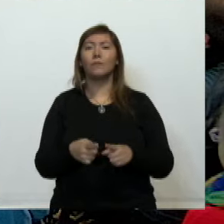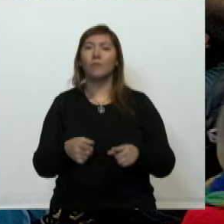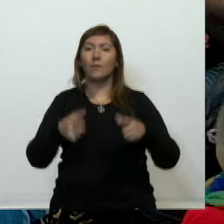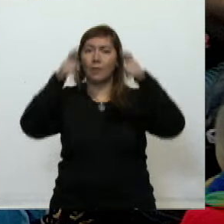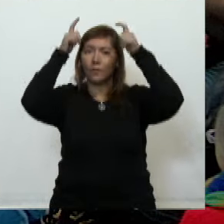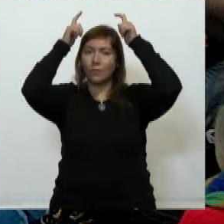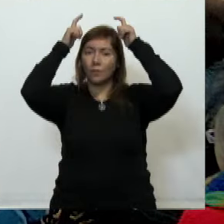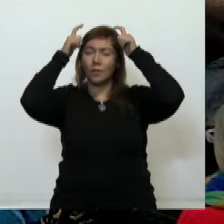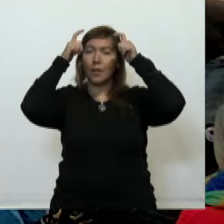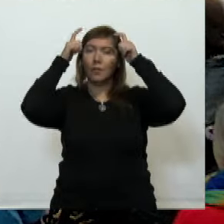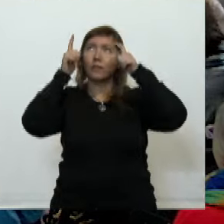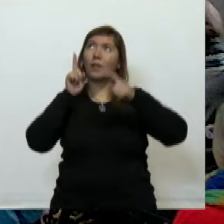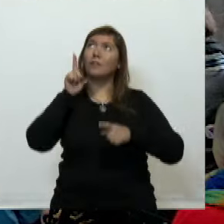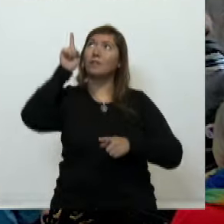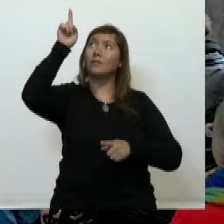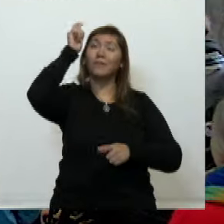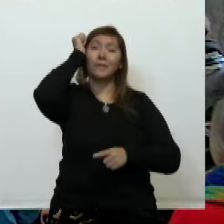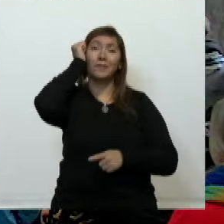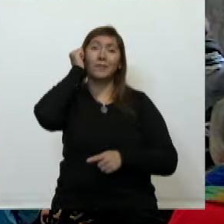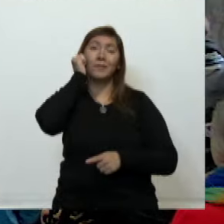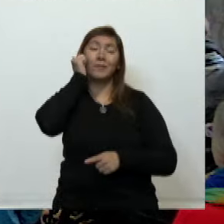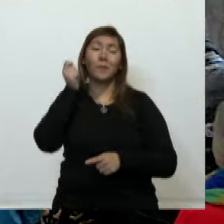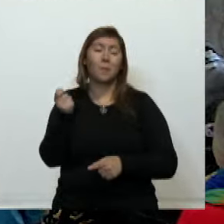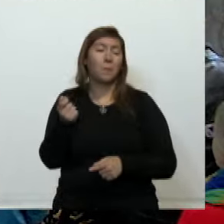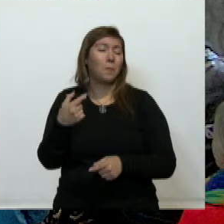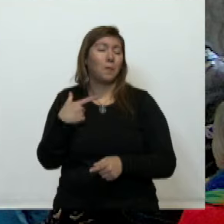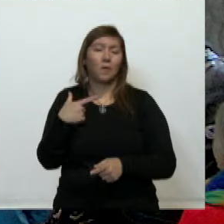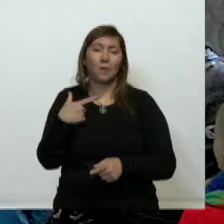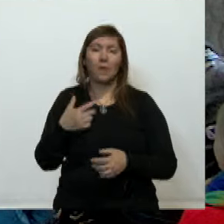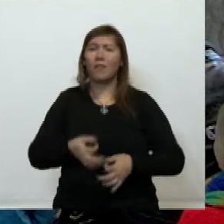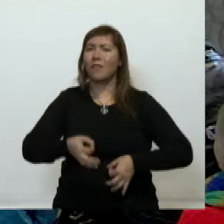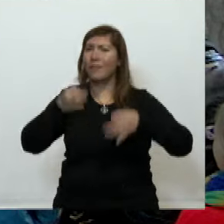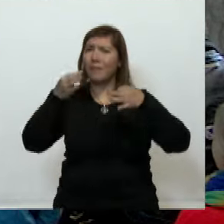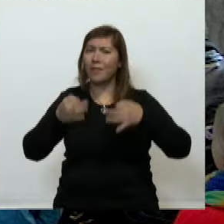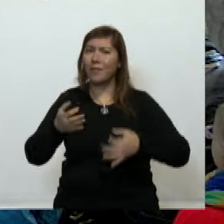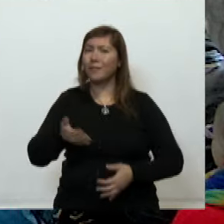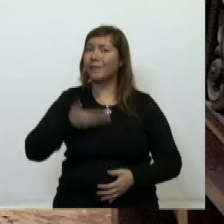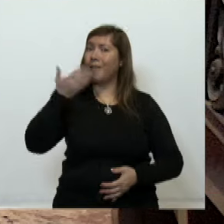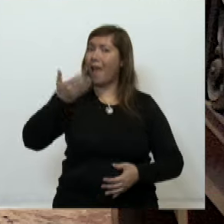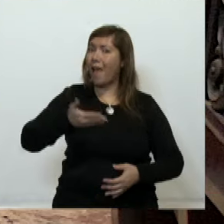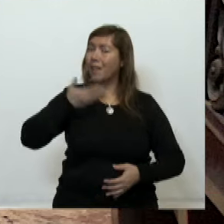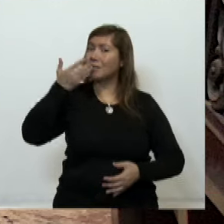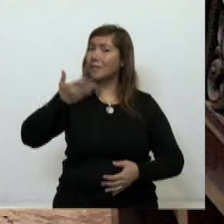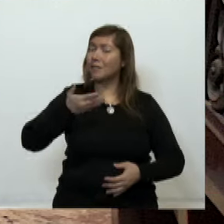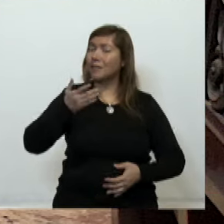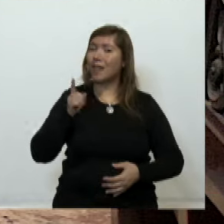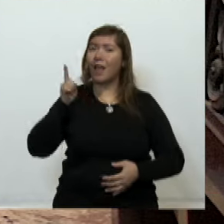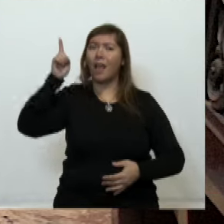Santo es el Señor mi Dios, digno de alabanza.